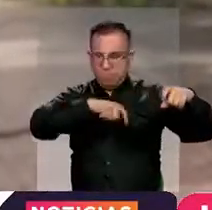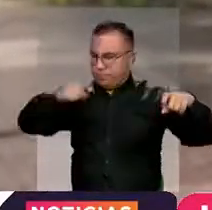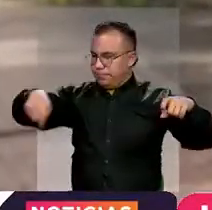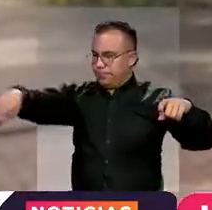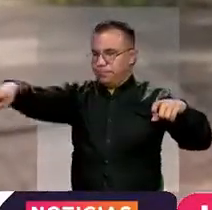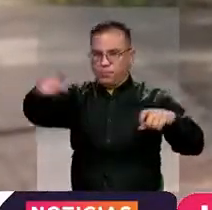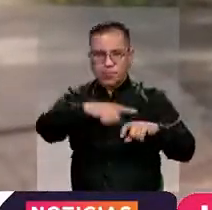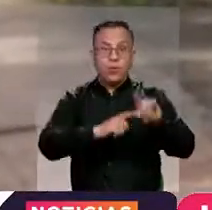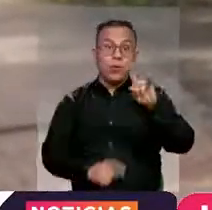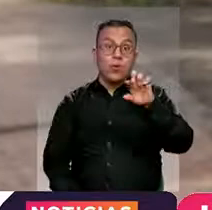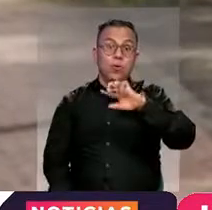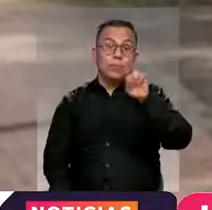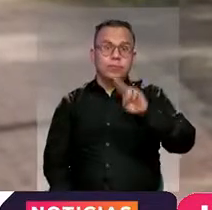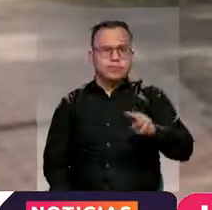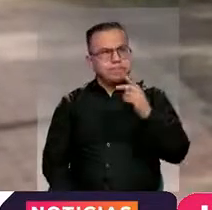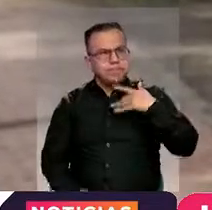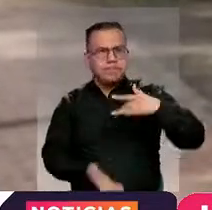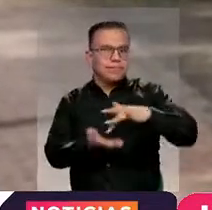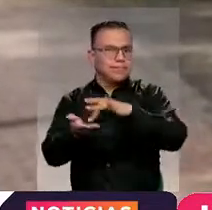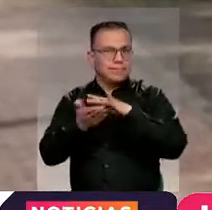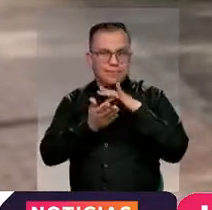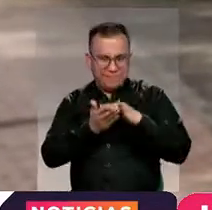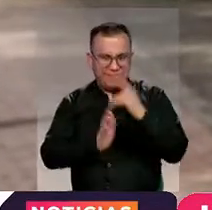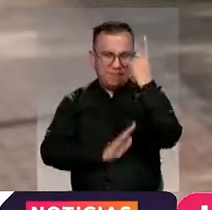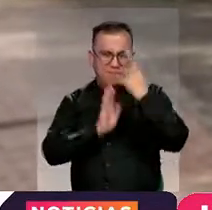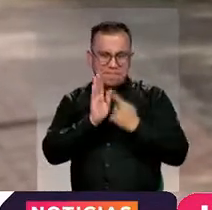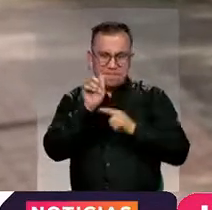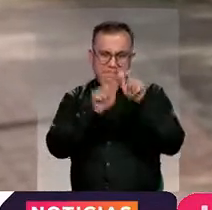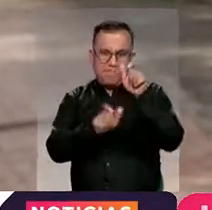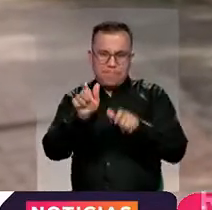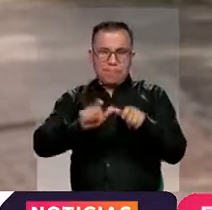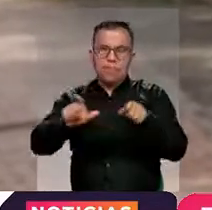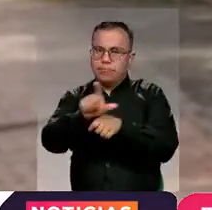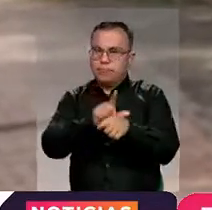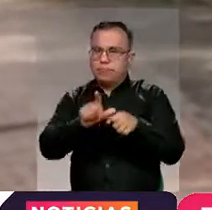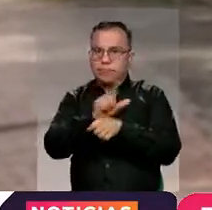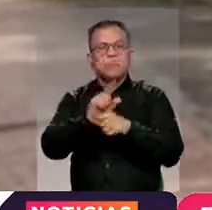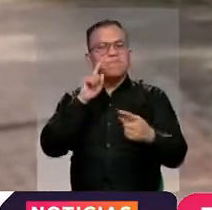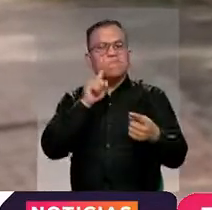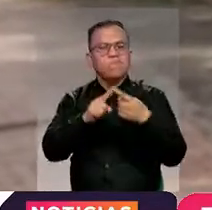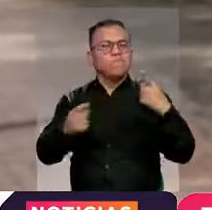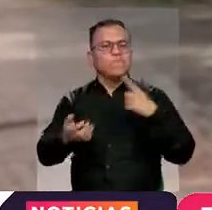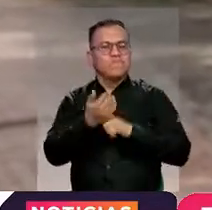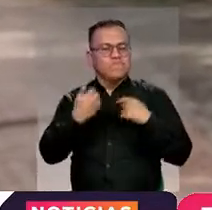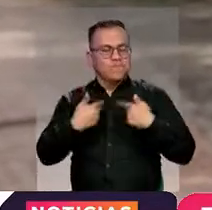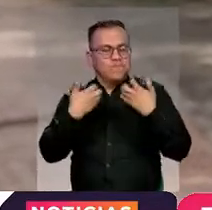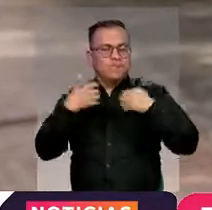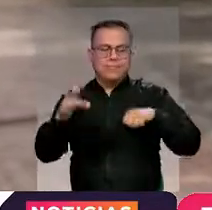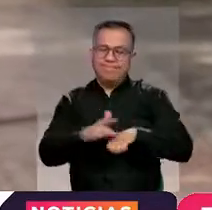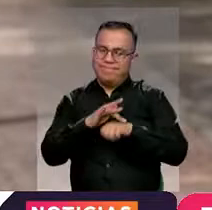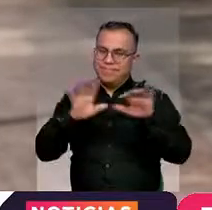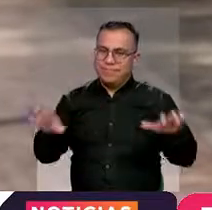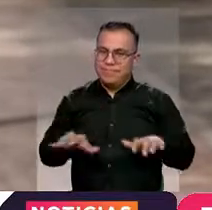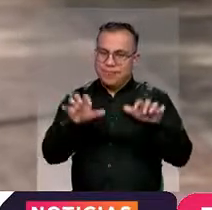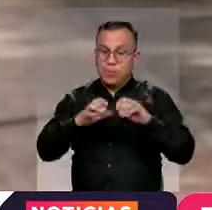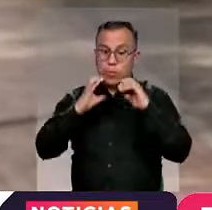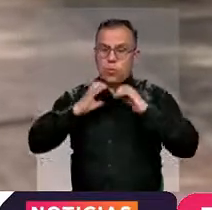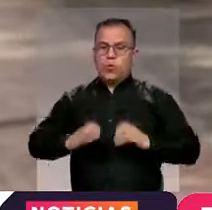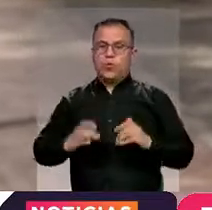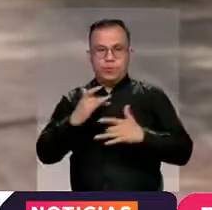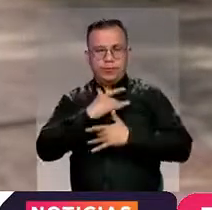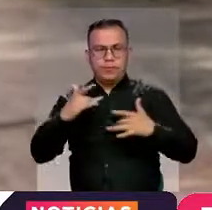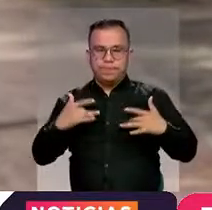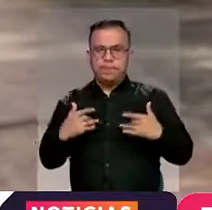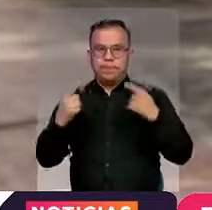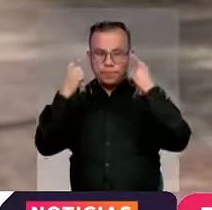5 UPZs en el que podrán participar más de 1000 habitantes de nuestra localidad. Nuestro objetivo, promover actividades físicas que mejoren nuestra